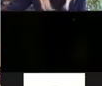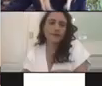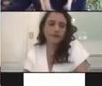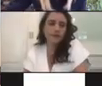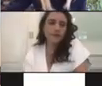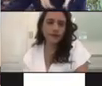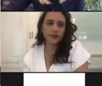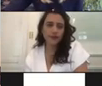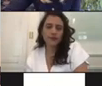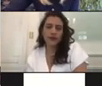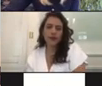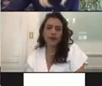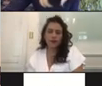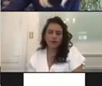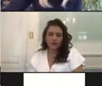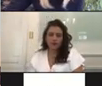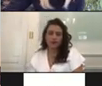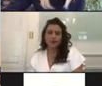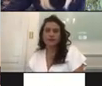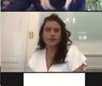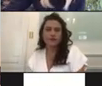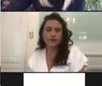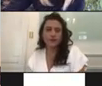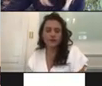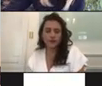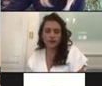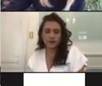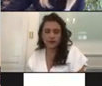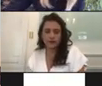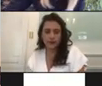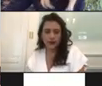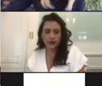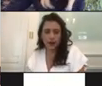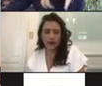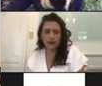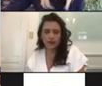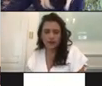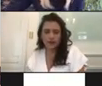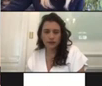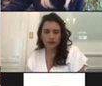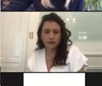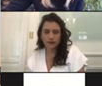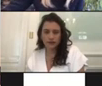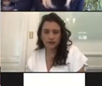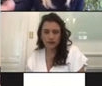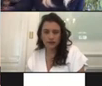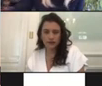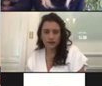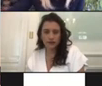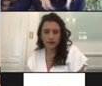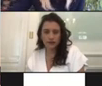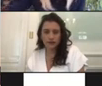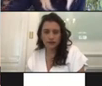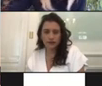ahora vamos a seguir con lo que es el destino de Los Ángeles. Justo me gustó que hiciéramos esta presentación para